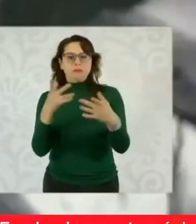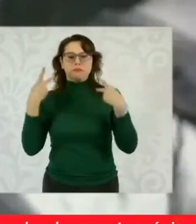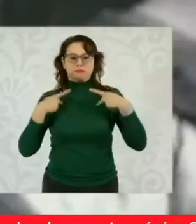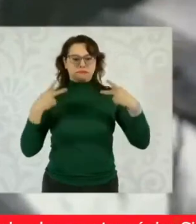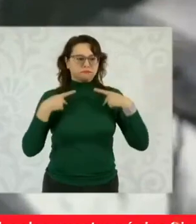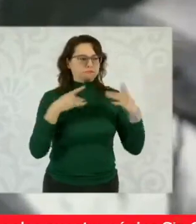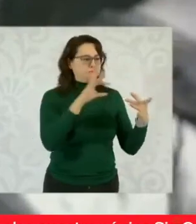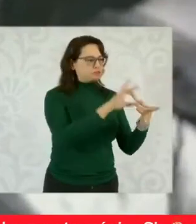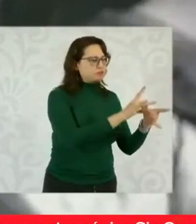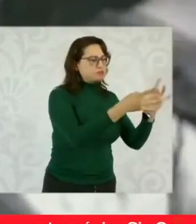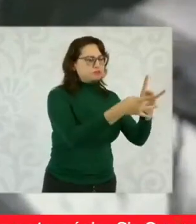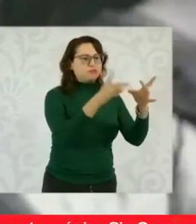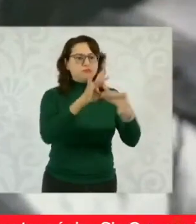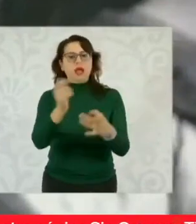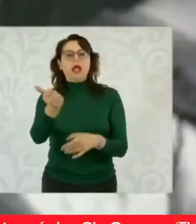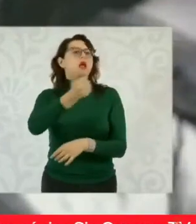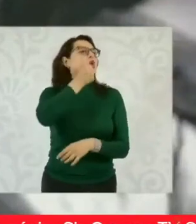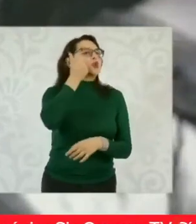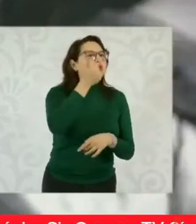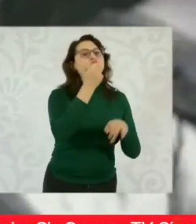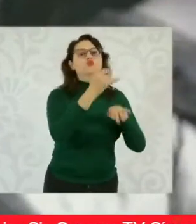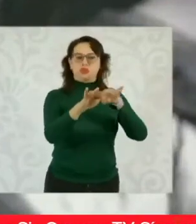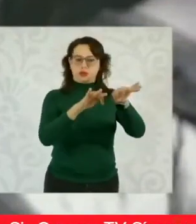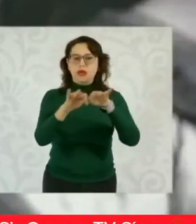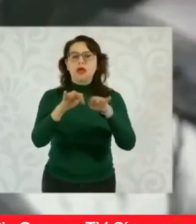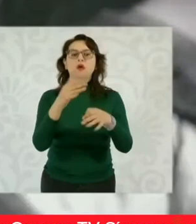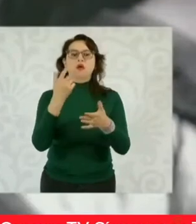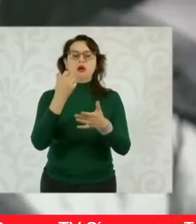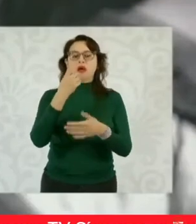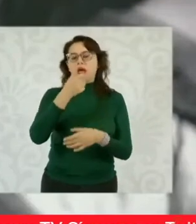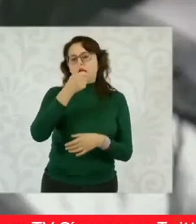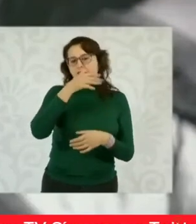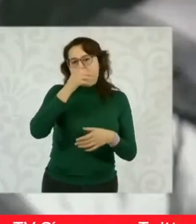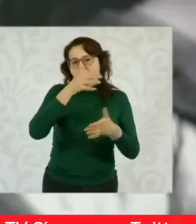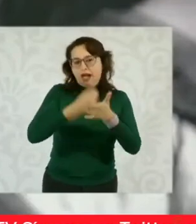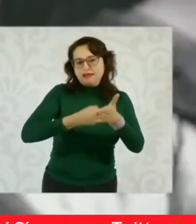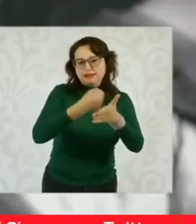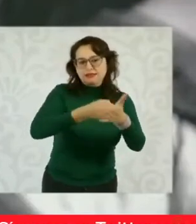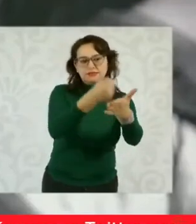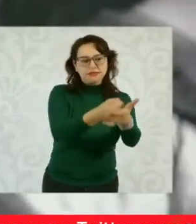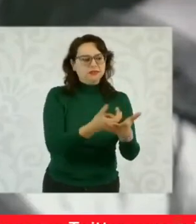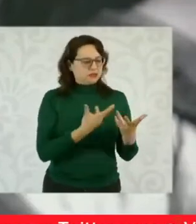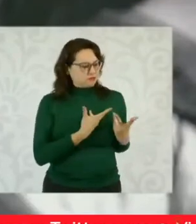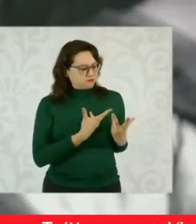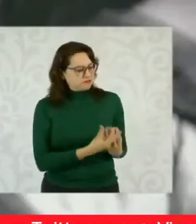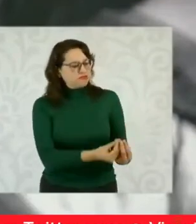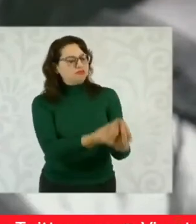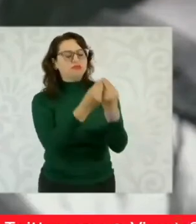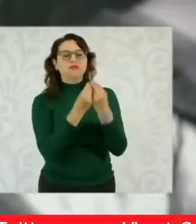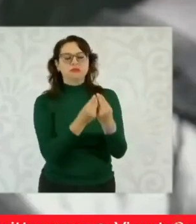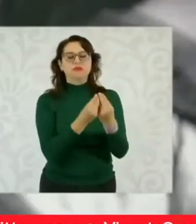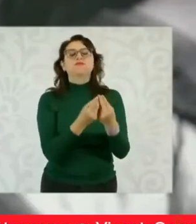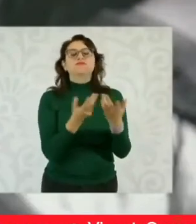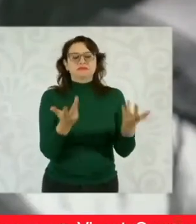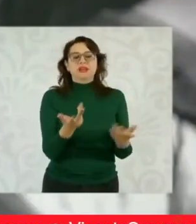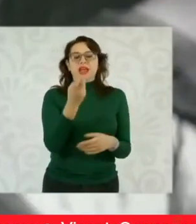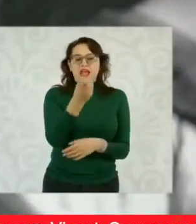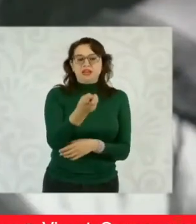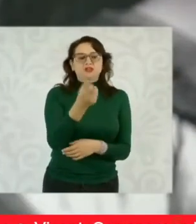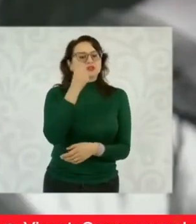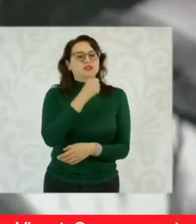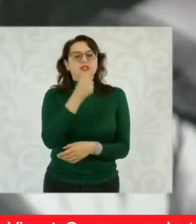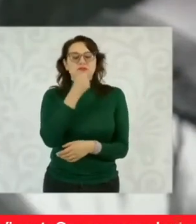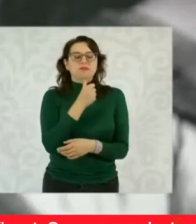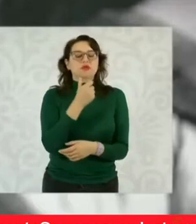de la población, como estudiantiles, obreros y activistas. Y como saben, en esta sección nos gusta también hablar en